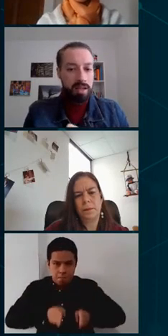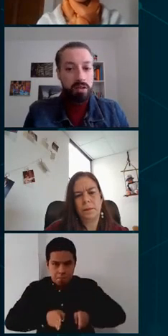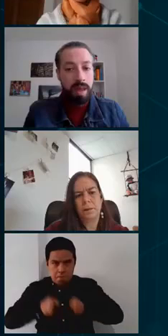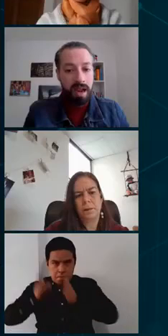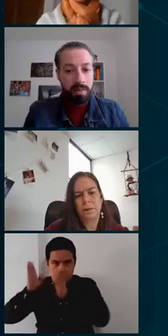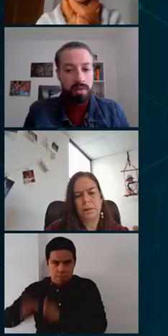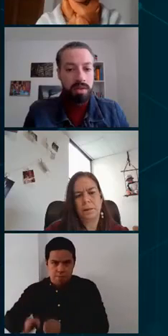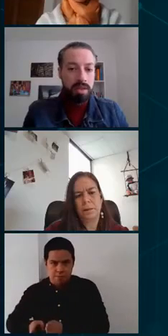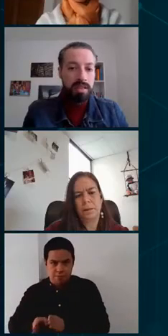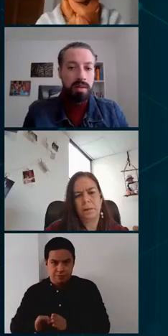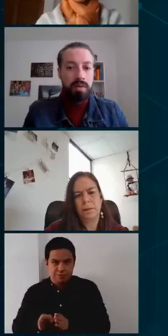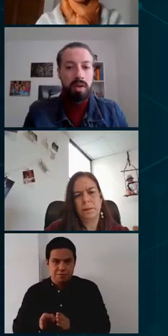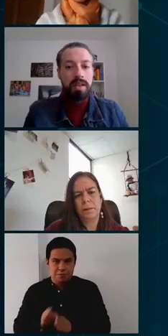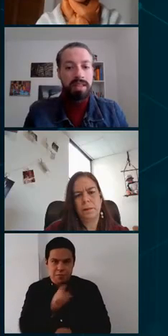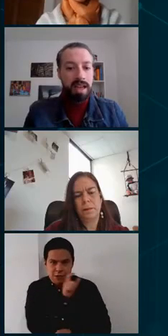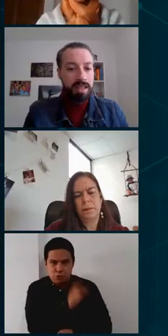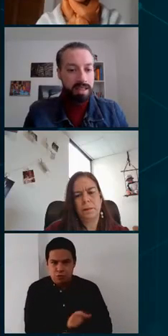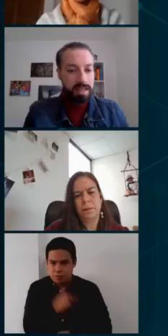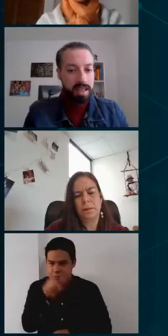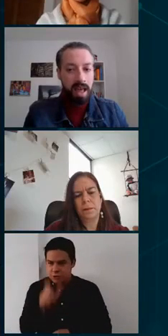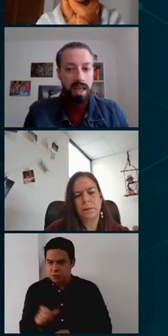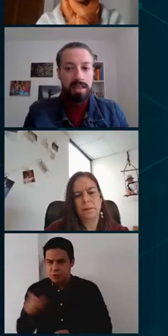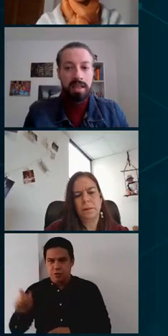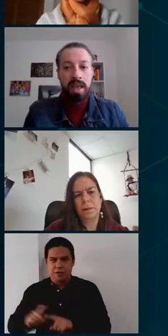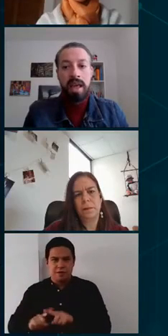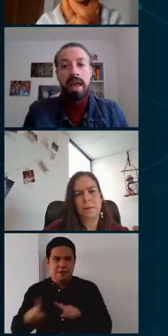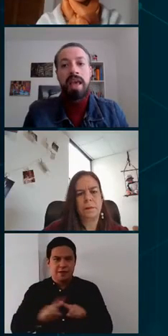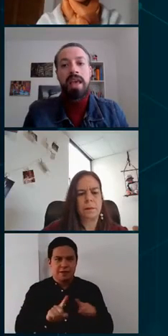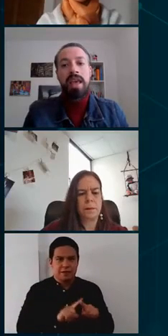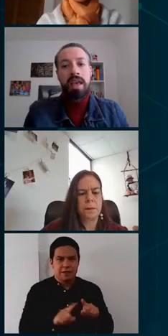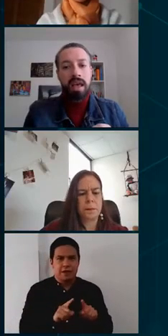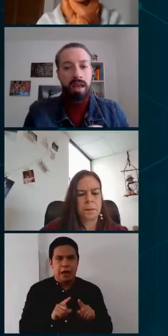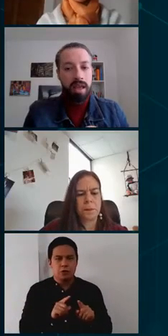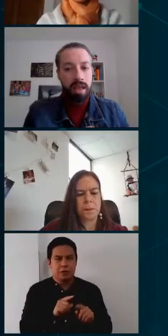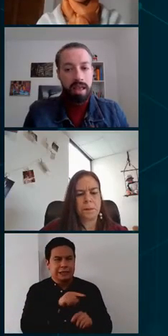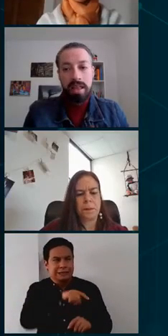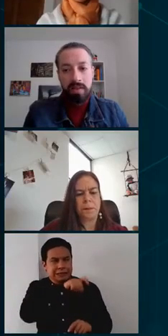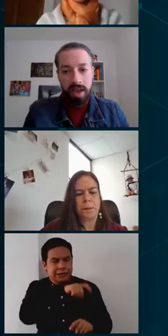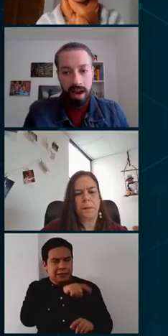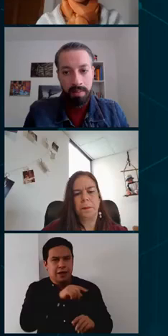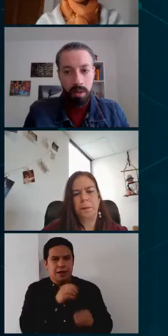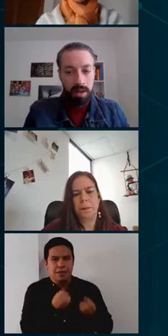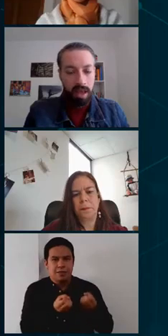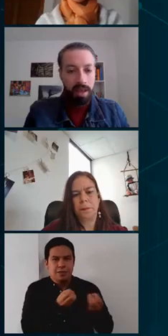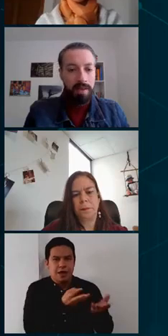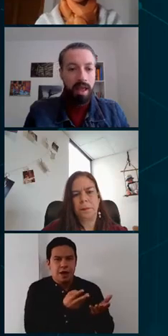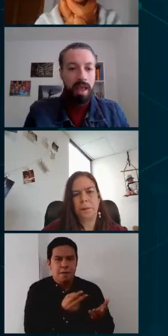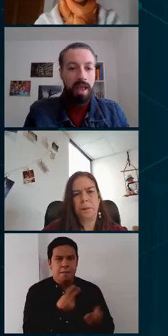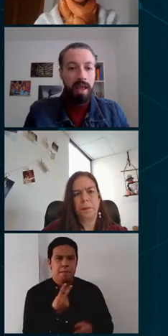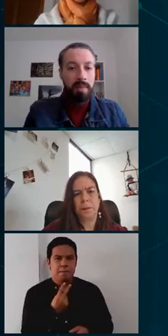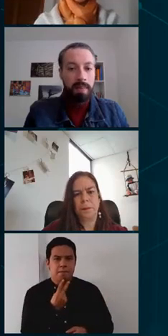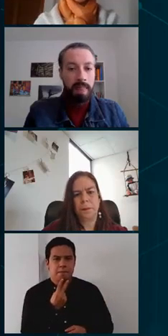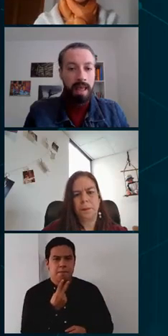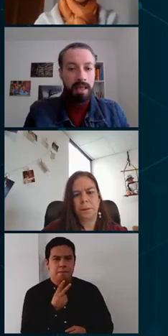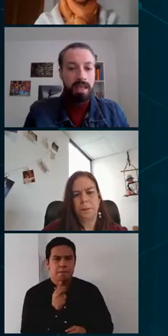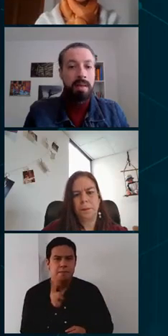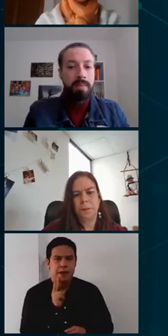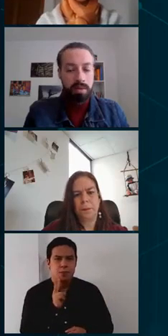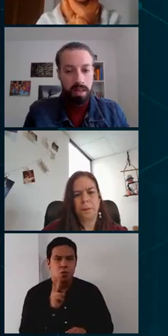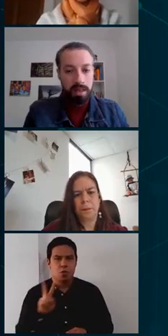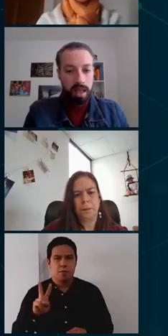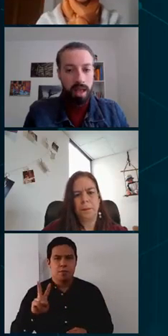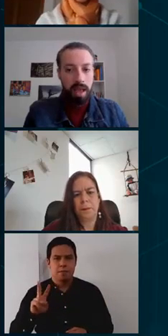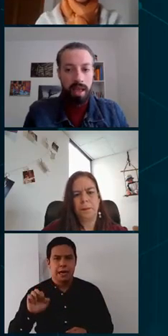identificar esos verbos desde el punto de vista de las necesidades y identificar el por qué